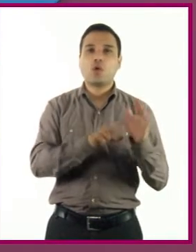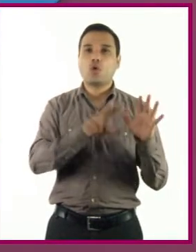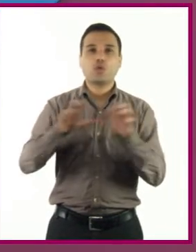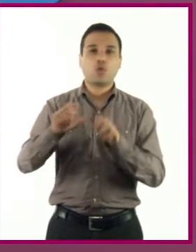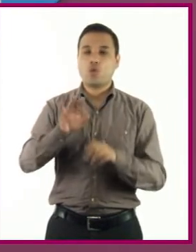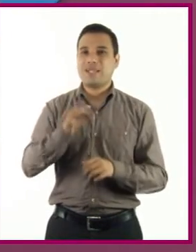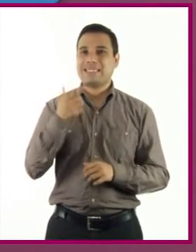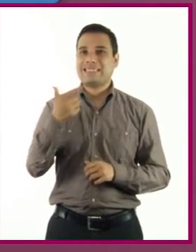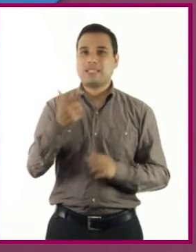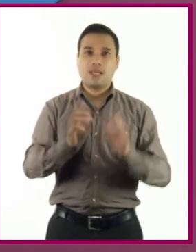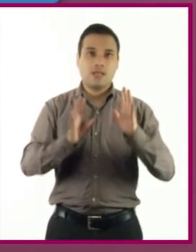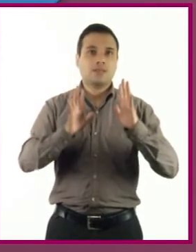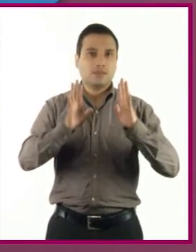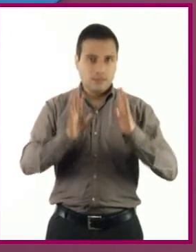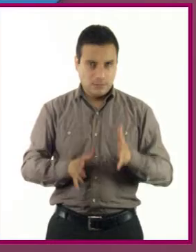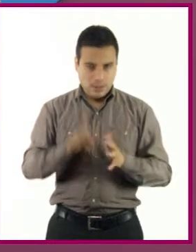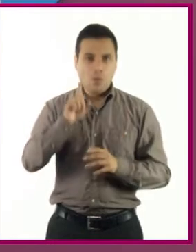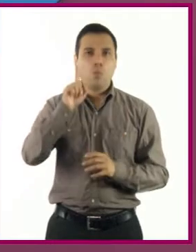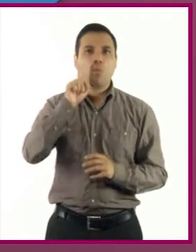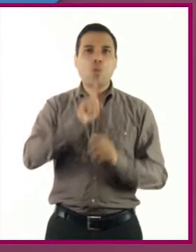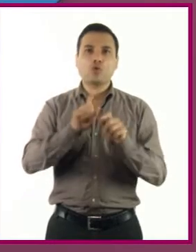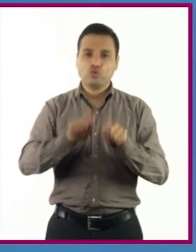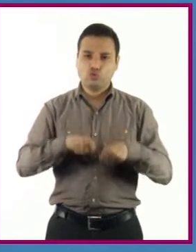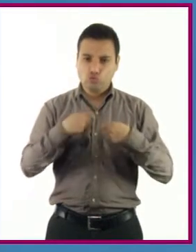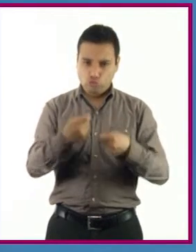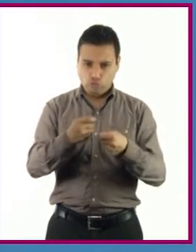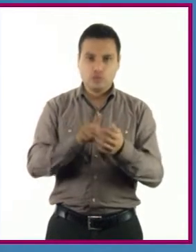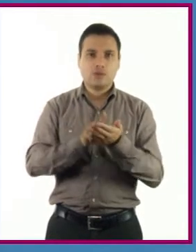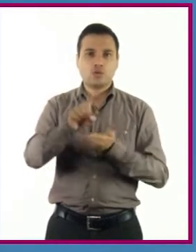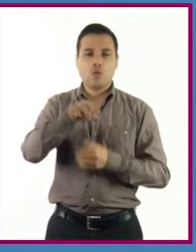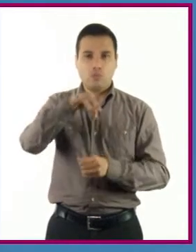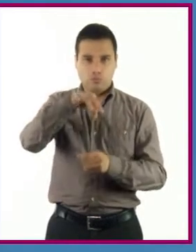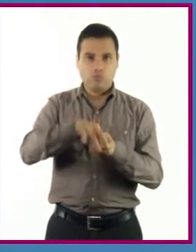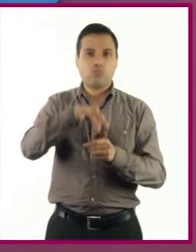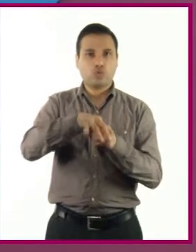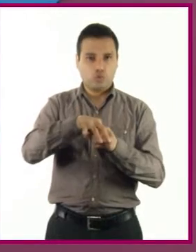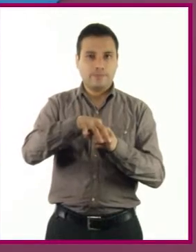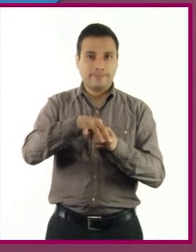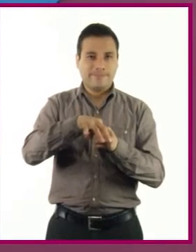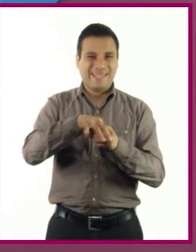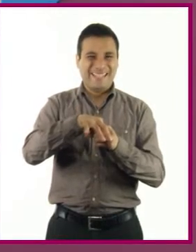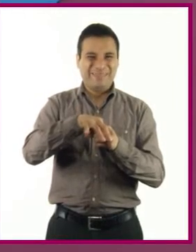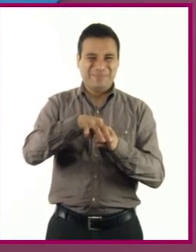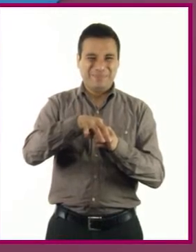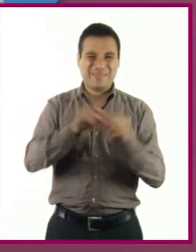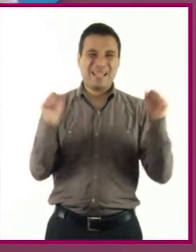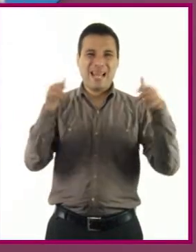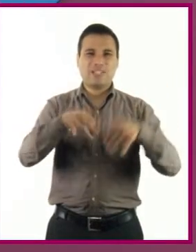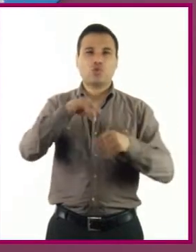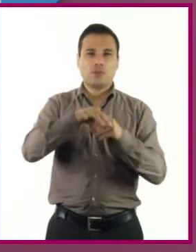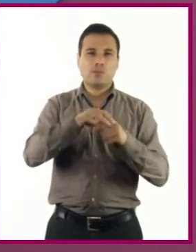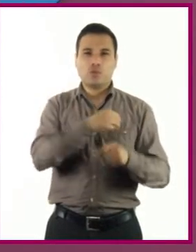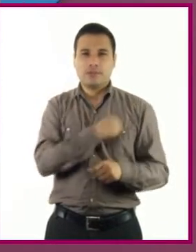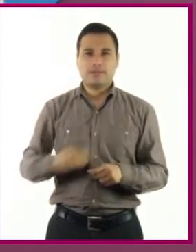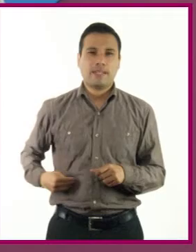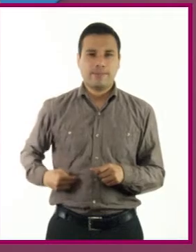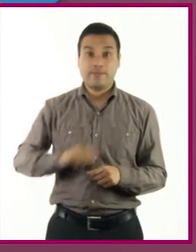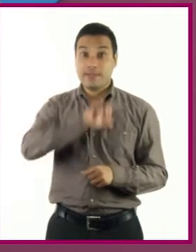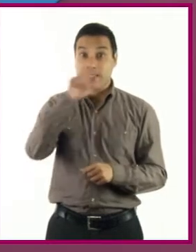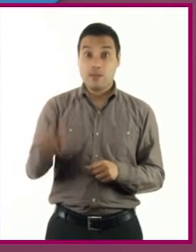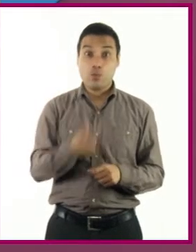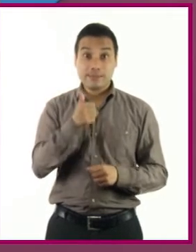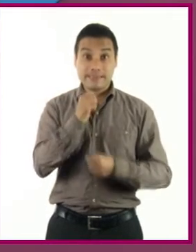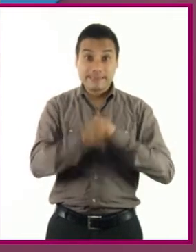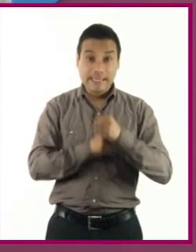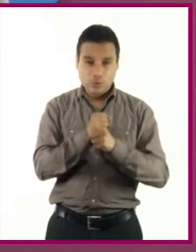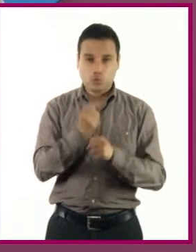cuando logramos que se nos concediera el derecho a votar en elecciones municipales. Y 6 años más tarde,